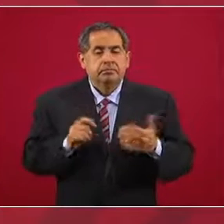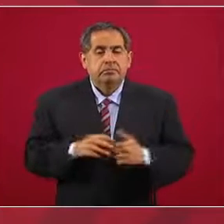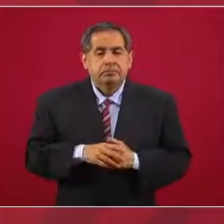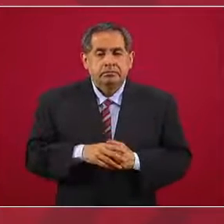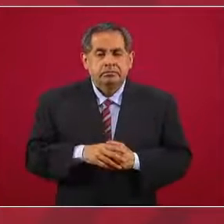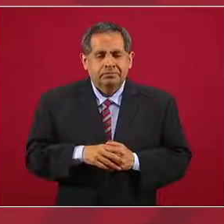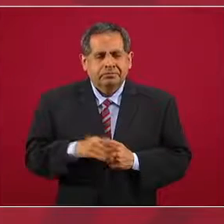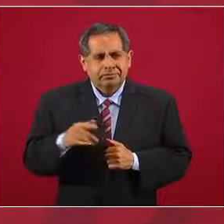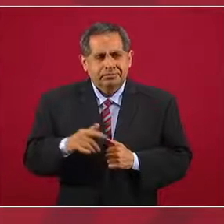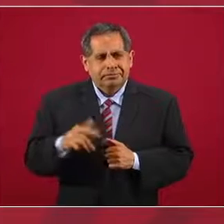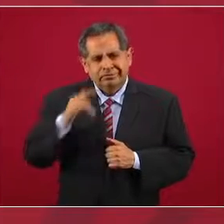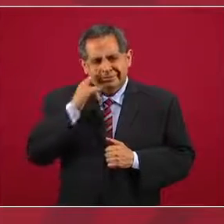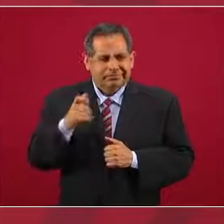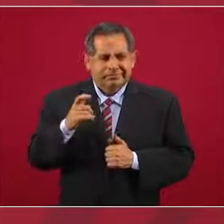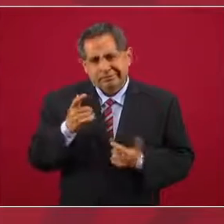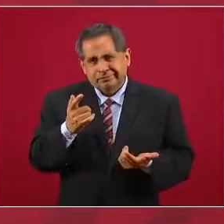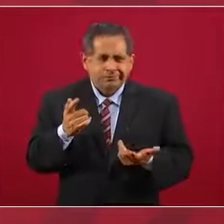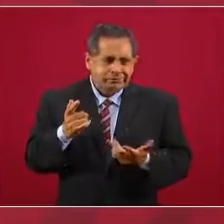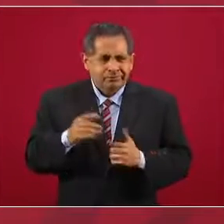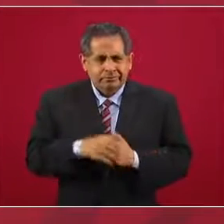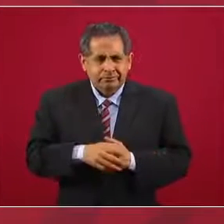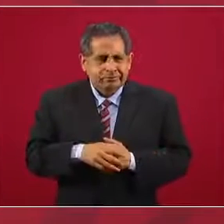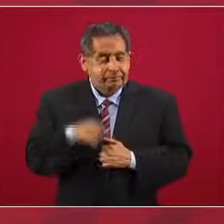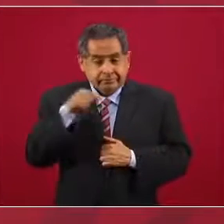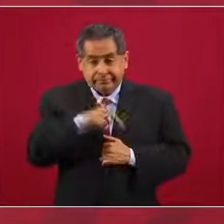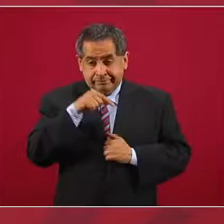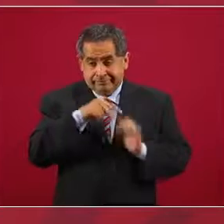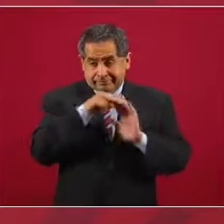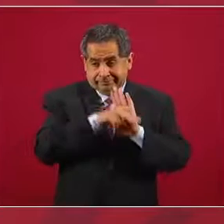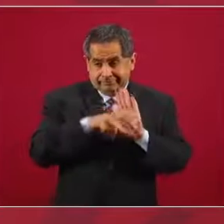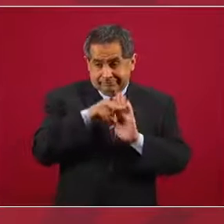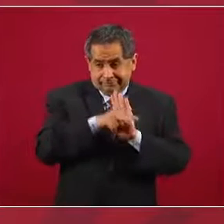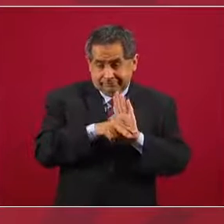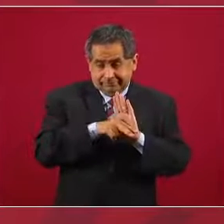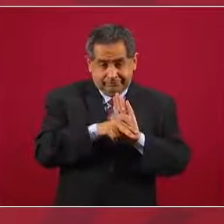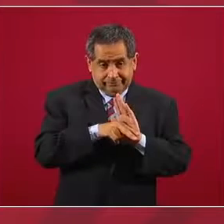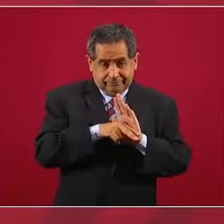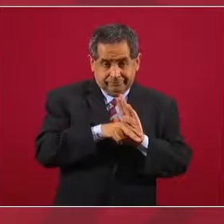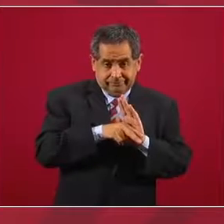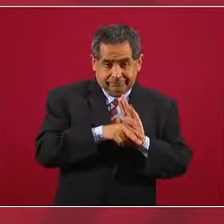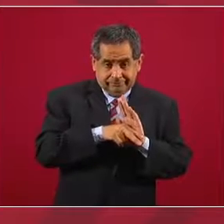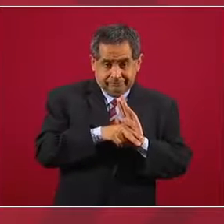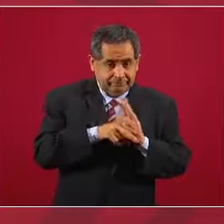que es algo raro, lo subieron